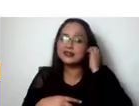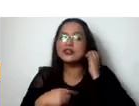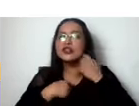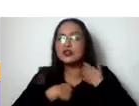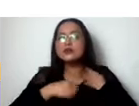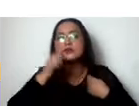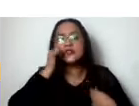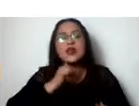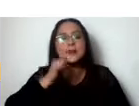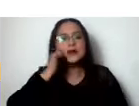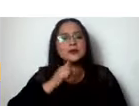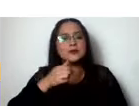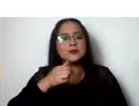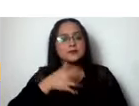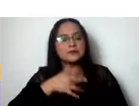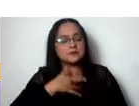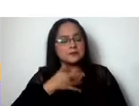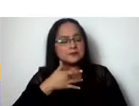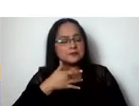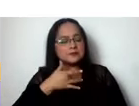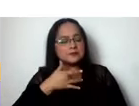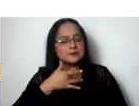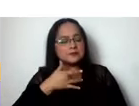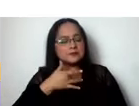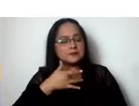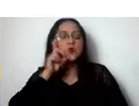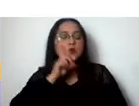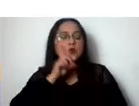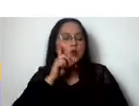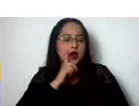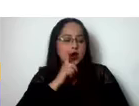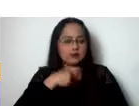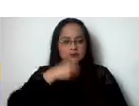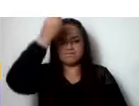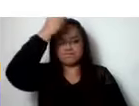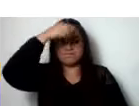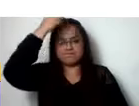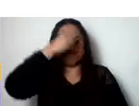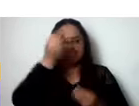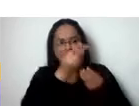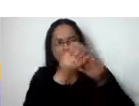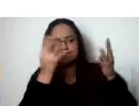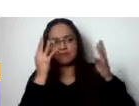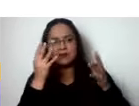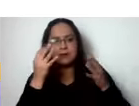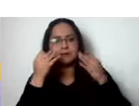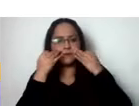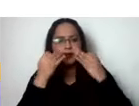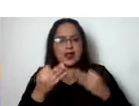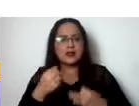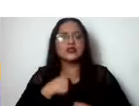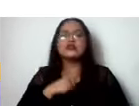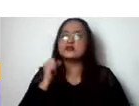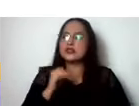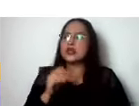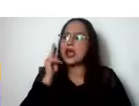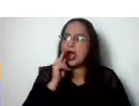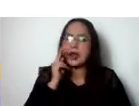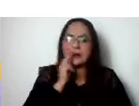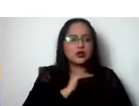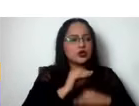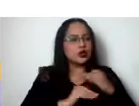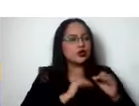desde ser mujer me posiciono, desde todo esto que veo, yo sí tengo ese filtro del cuidado para